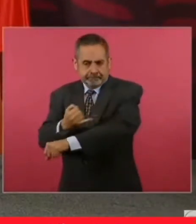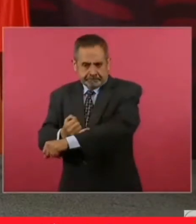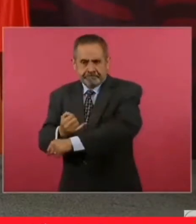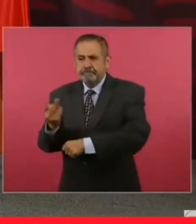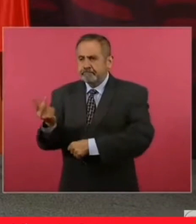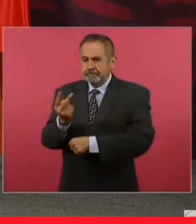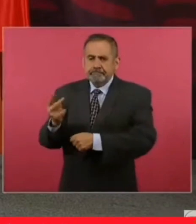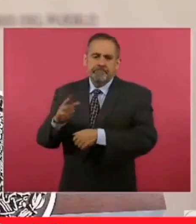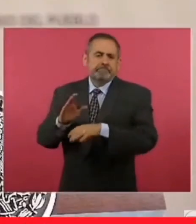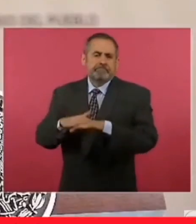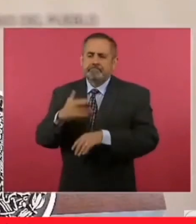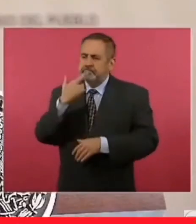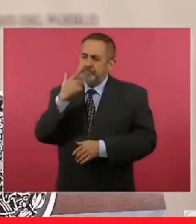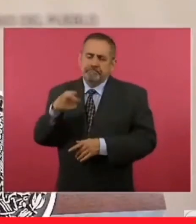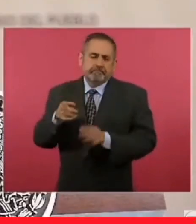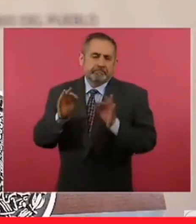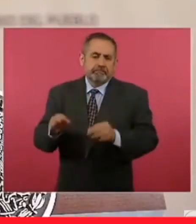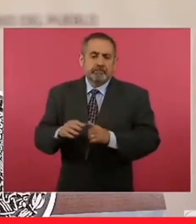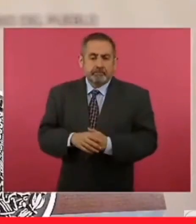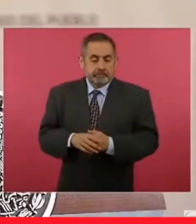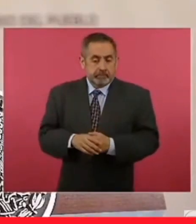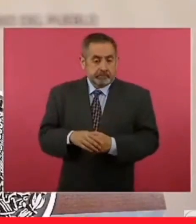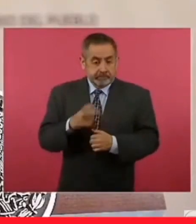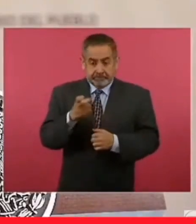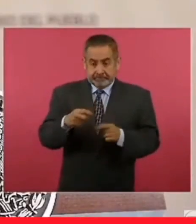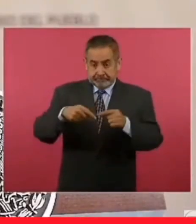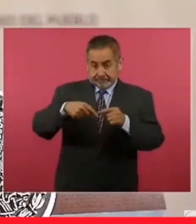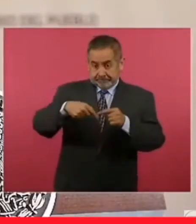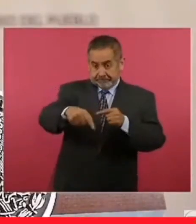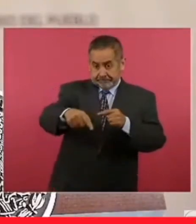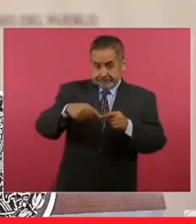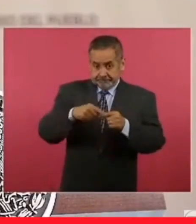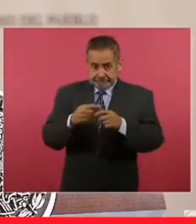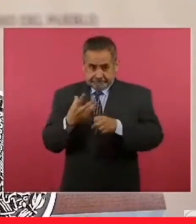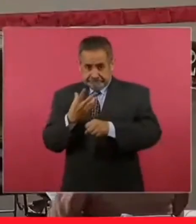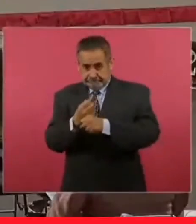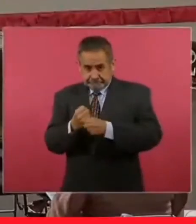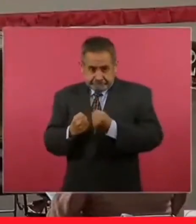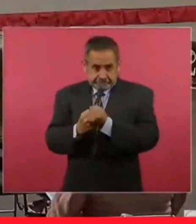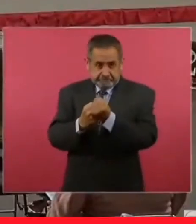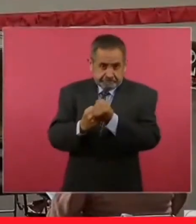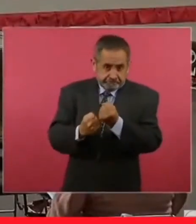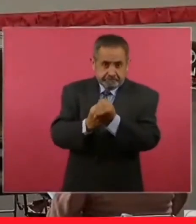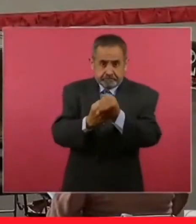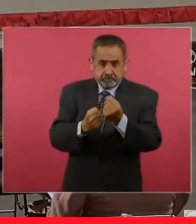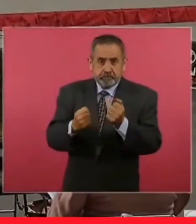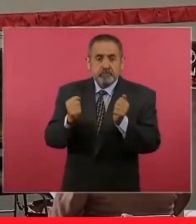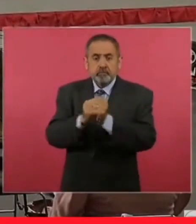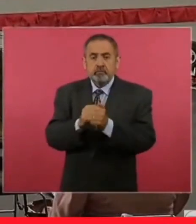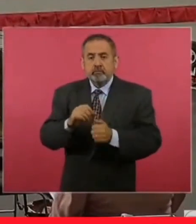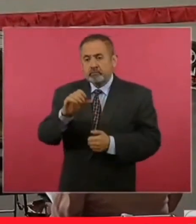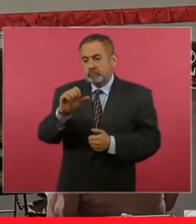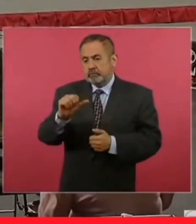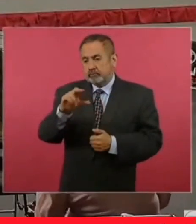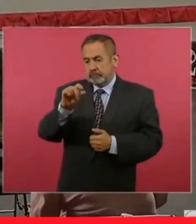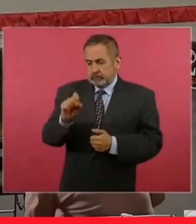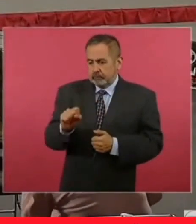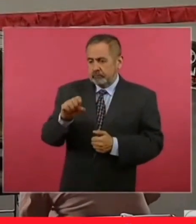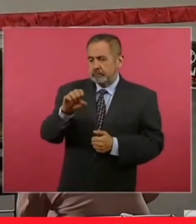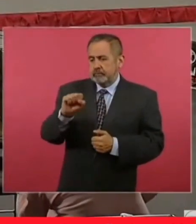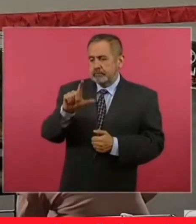Este tramo ha sido reforzado por Carlos Slim, por la